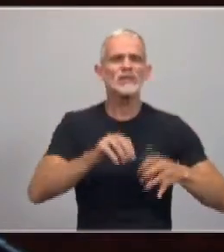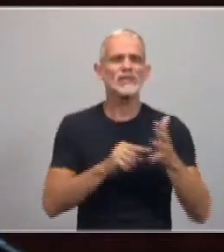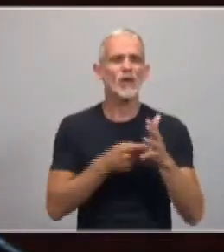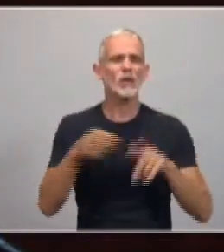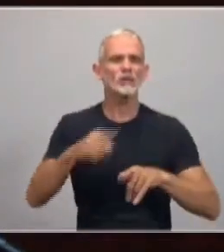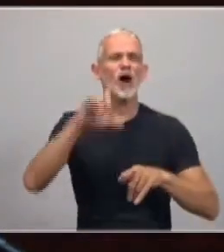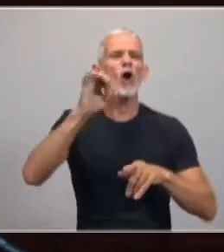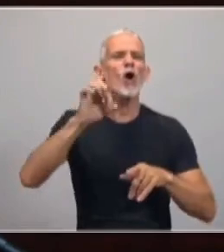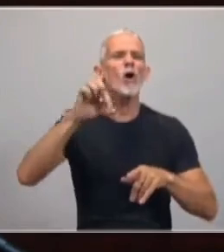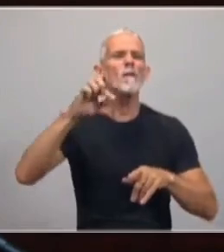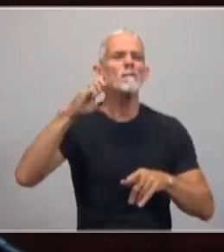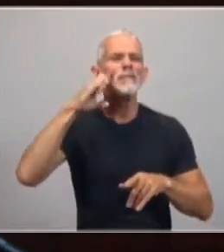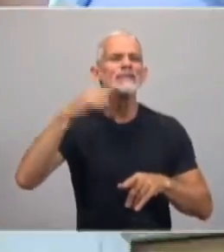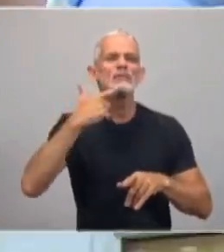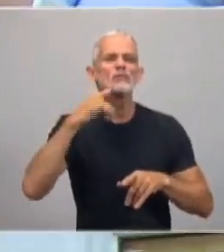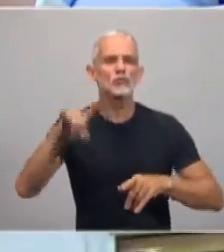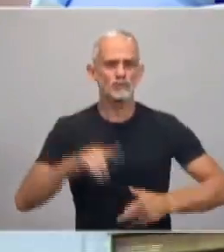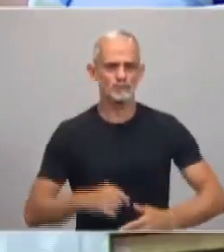OPISU.